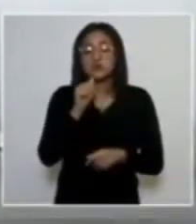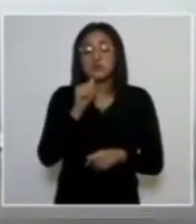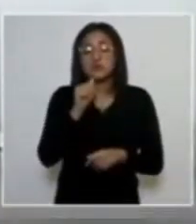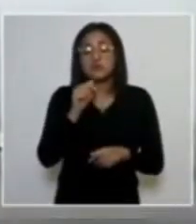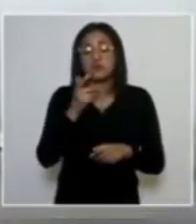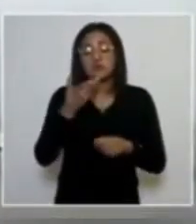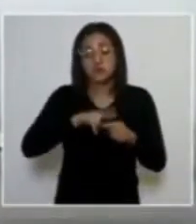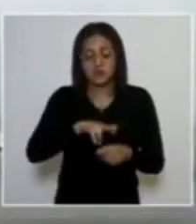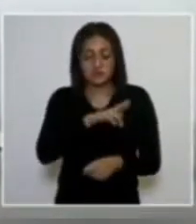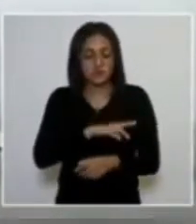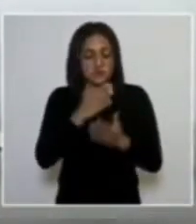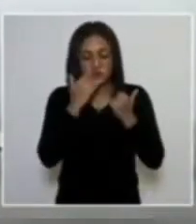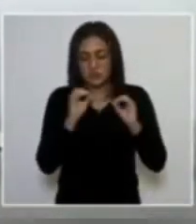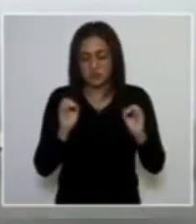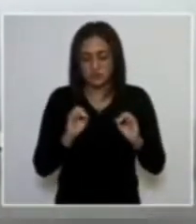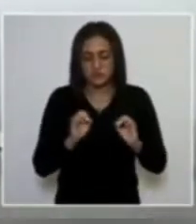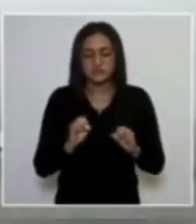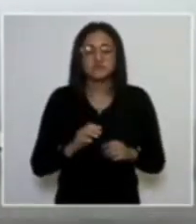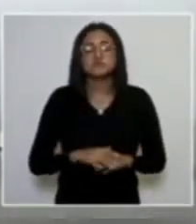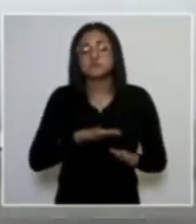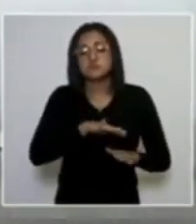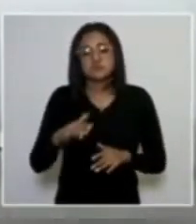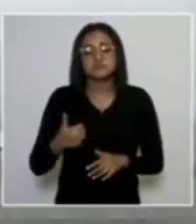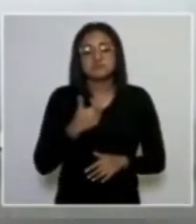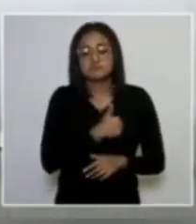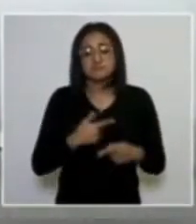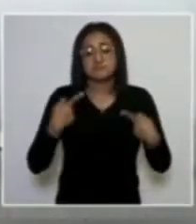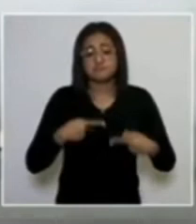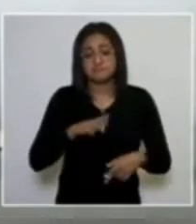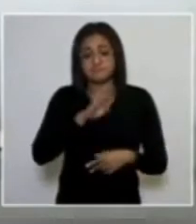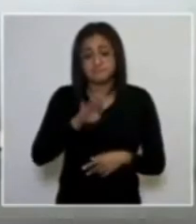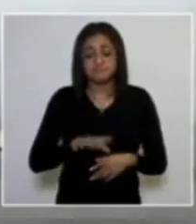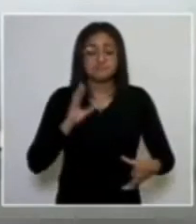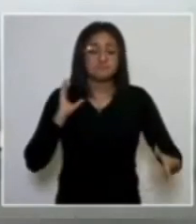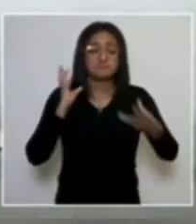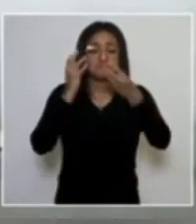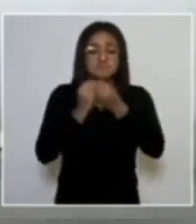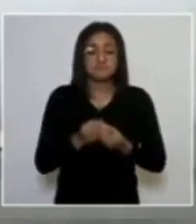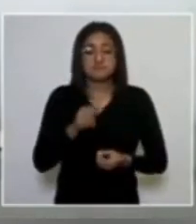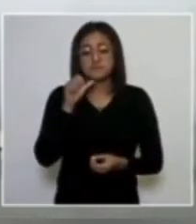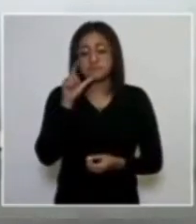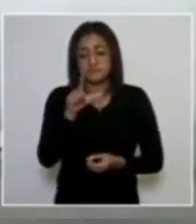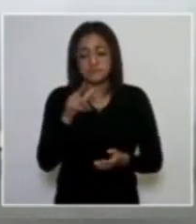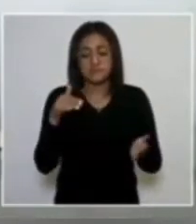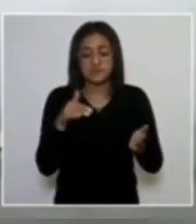ellos hospitalizados. En lo que respecta, lamentablemente, a las defunciones, un acumulado de